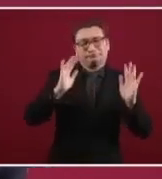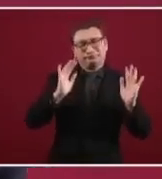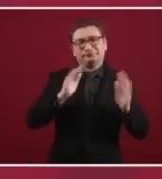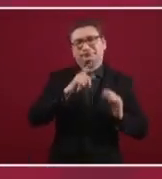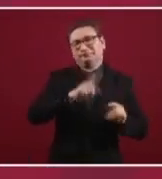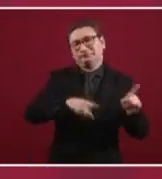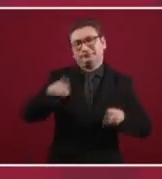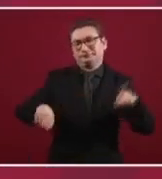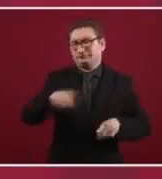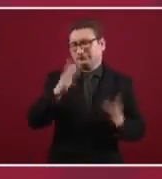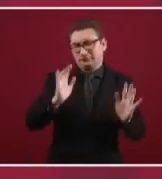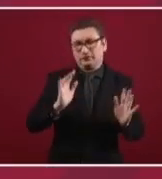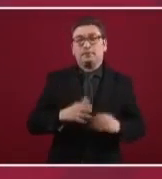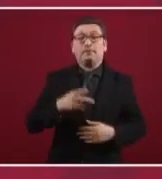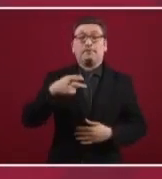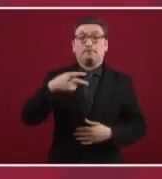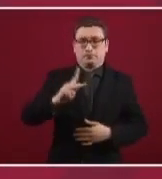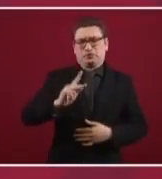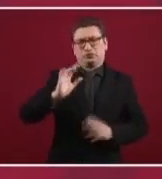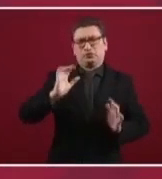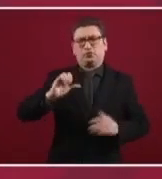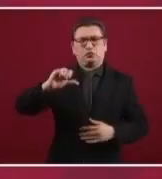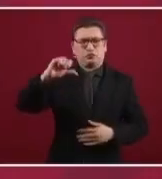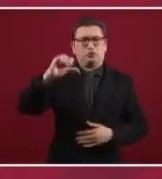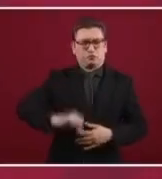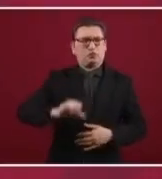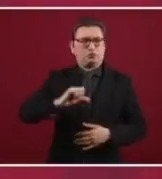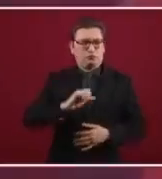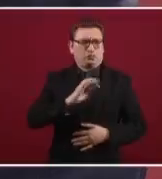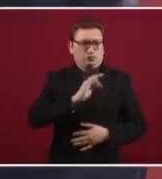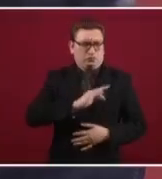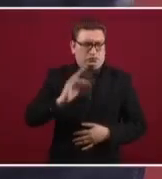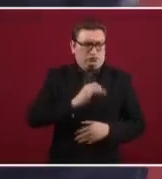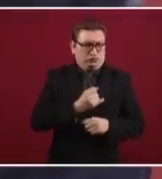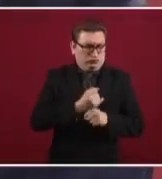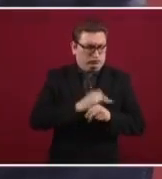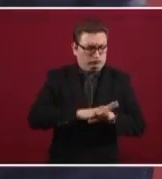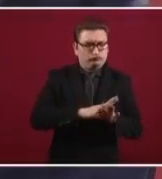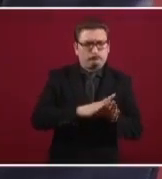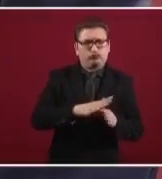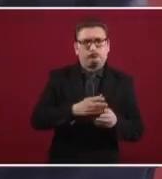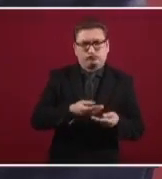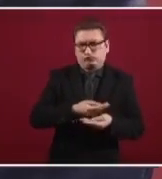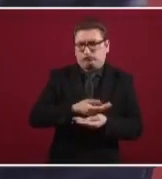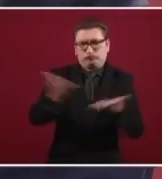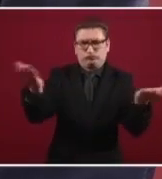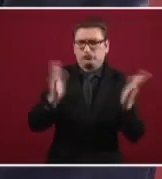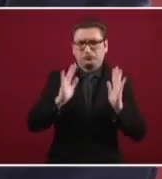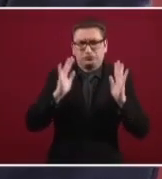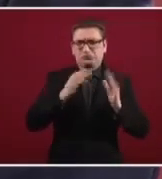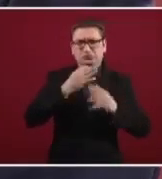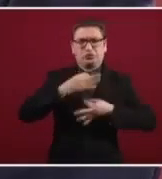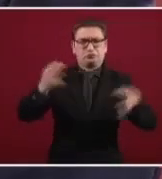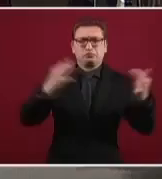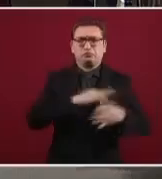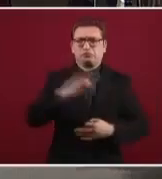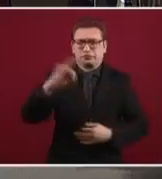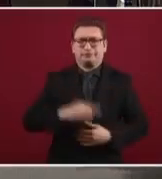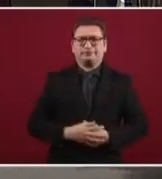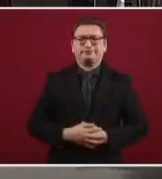pero hoy mismo lo informamos, lo damos a conocer.